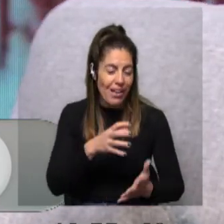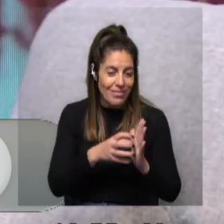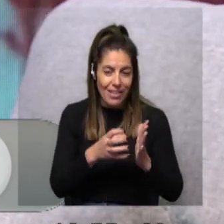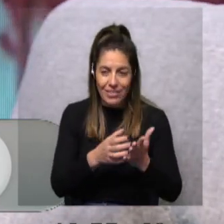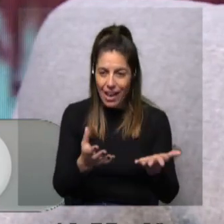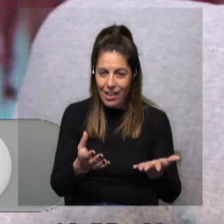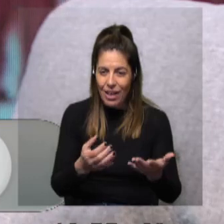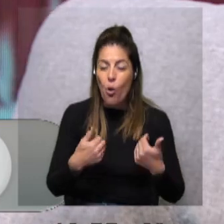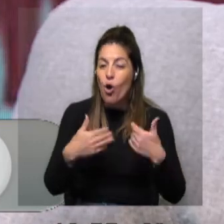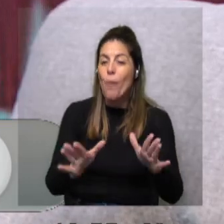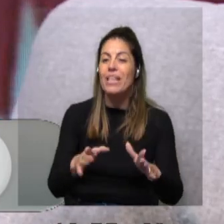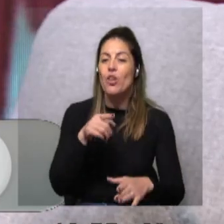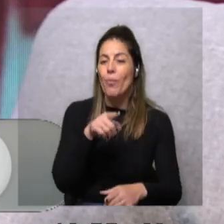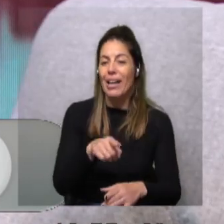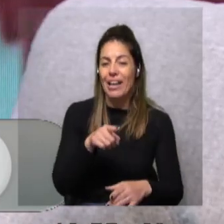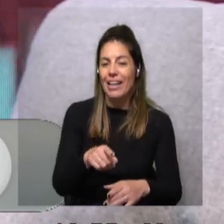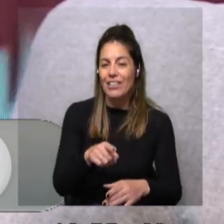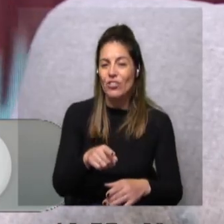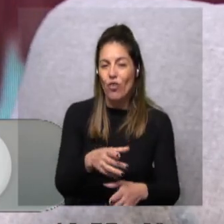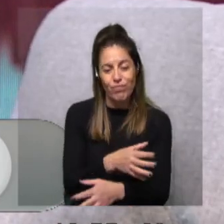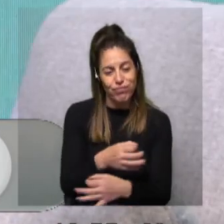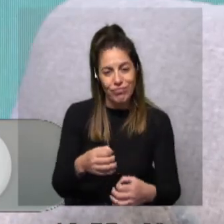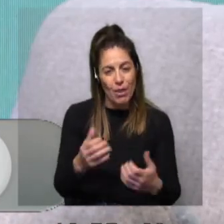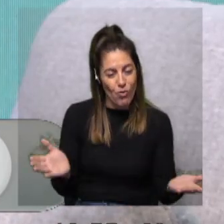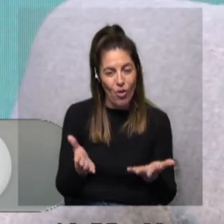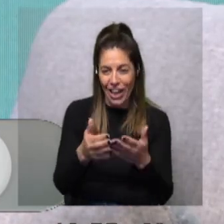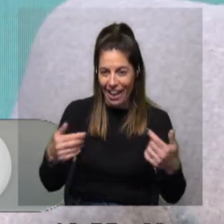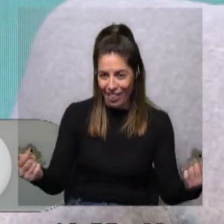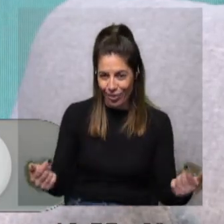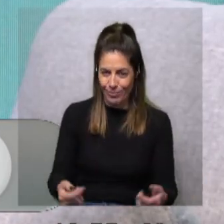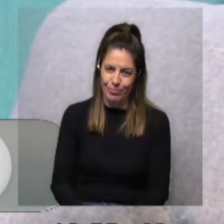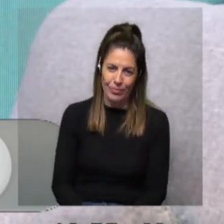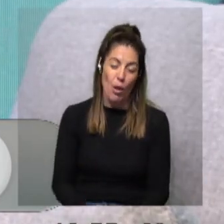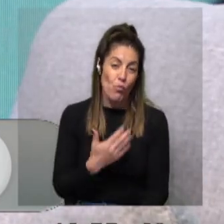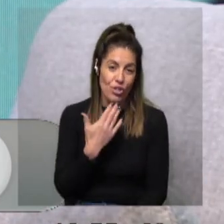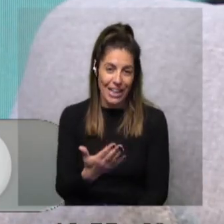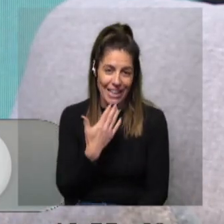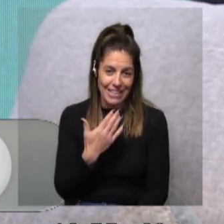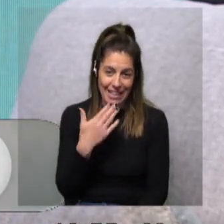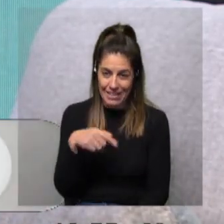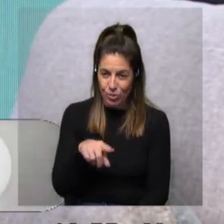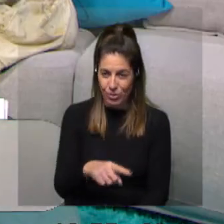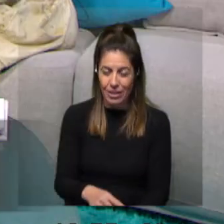O ponemos un comienzo para que eso provoque algo. Muy bien. Teo, muchas gracias. Bueno, gracias a ustedes. Y nosotros nos vamos con Fito.